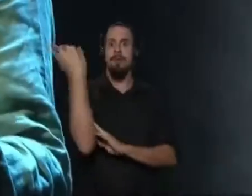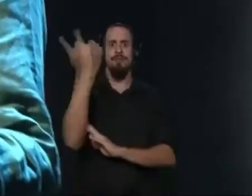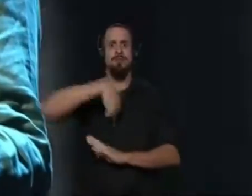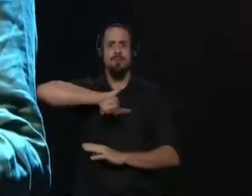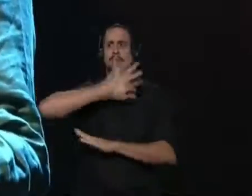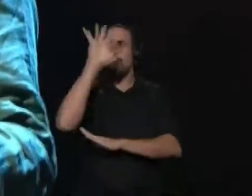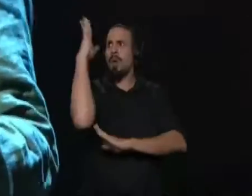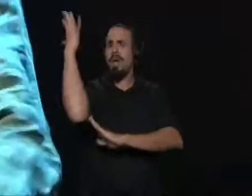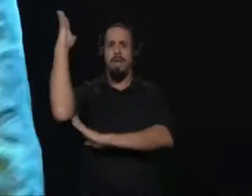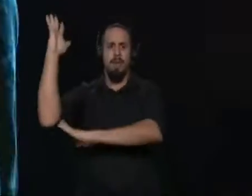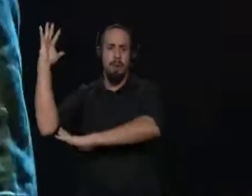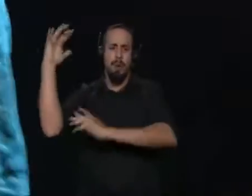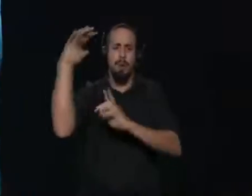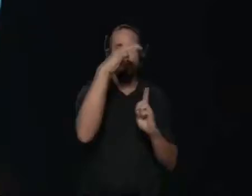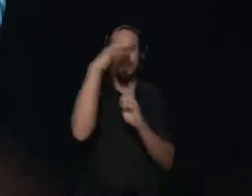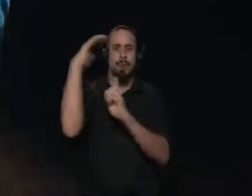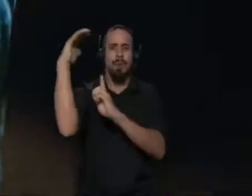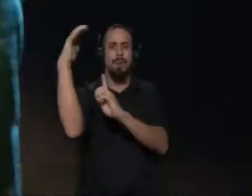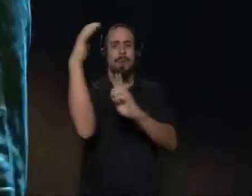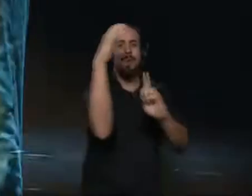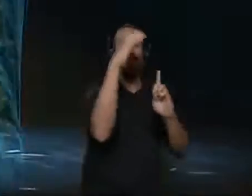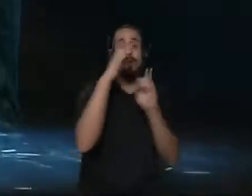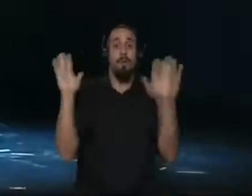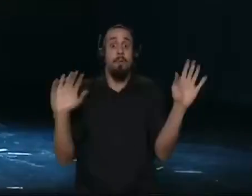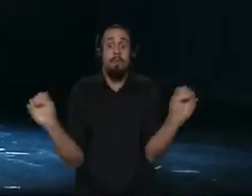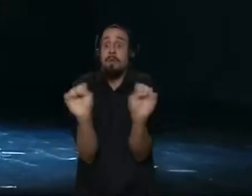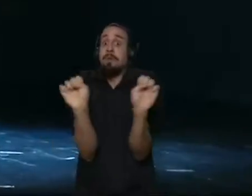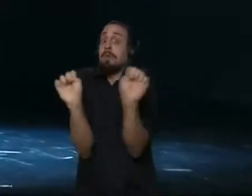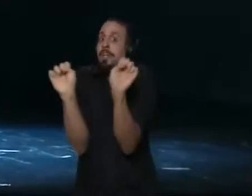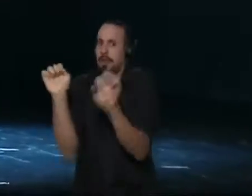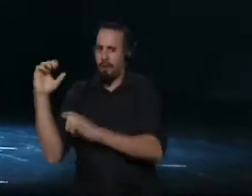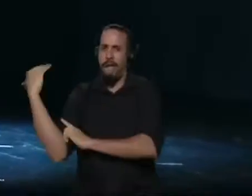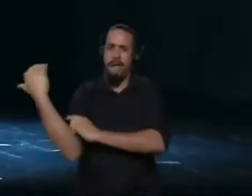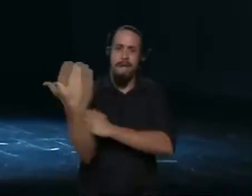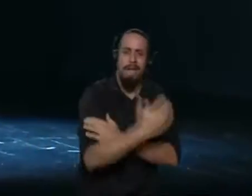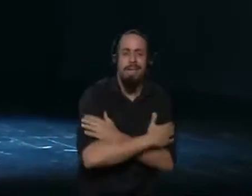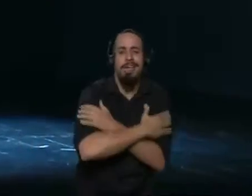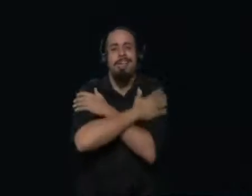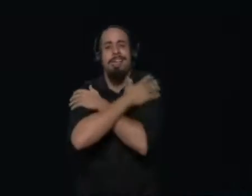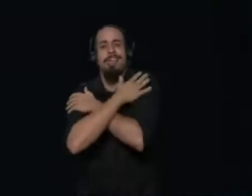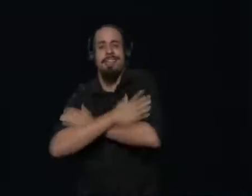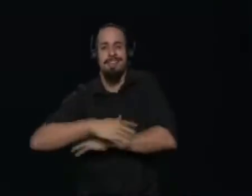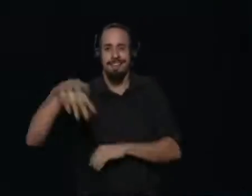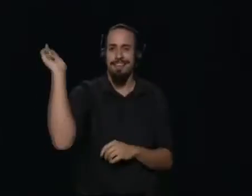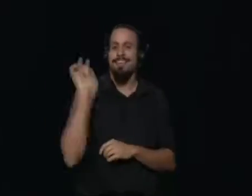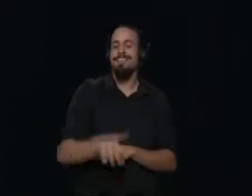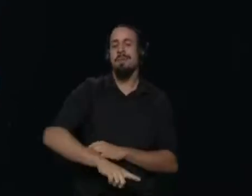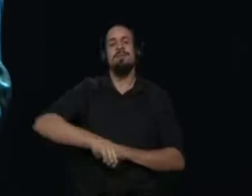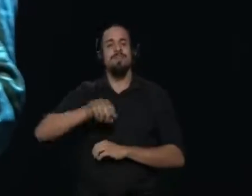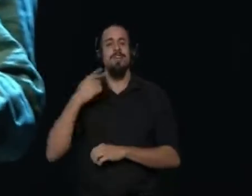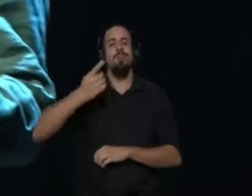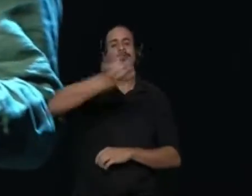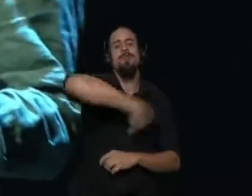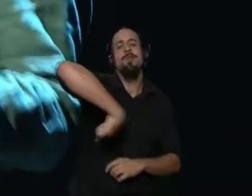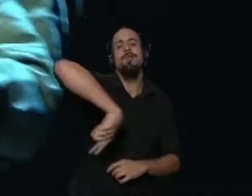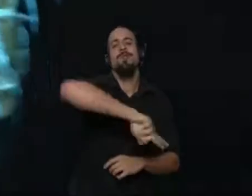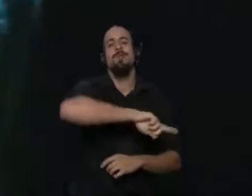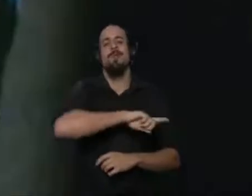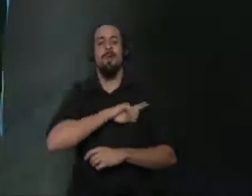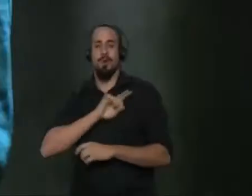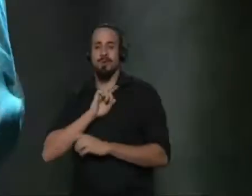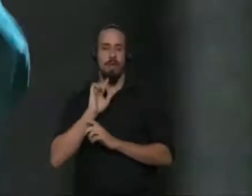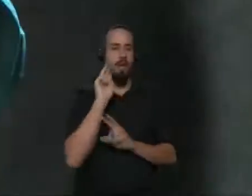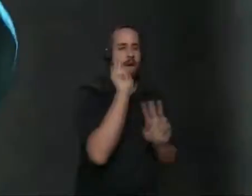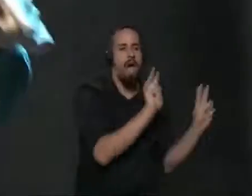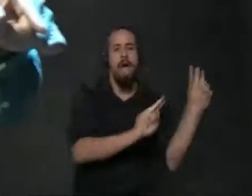sombra, y cuando hizo falta abrigo, nos volvimos